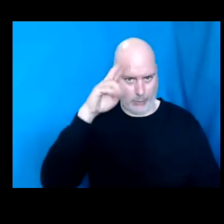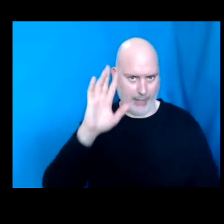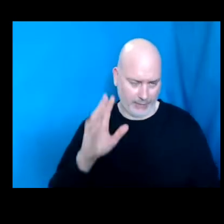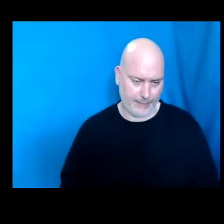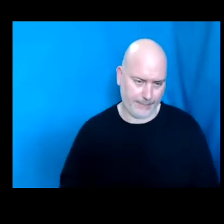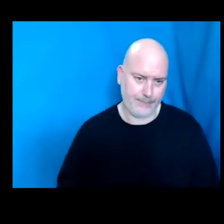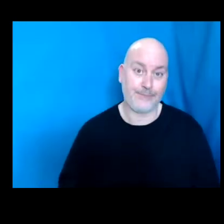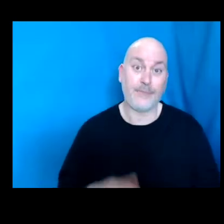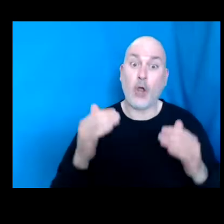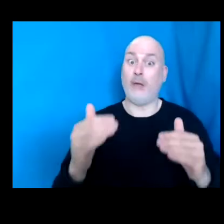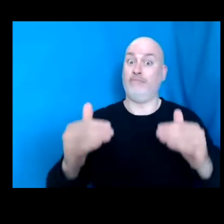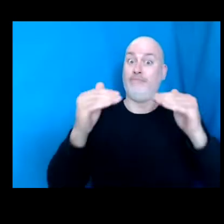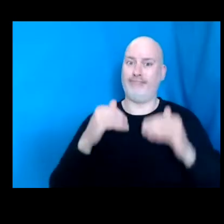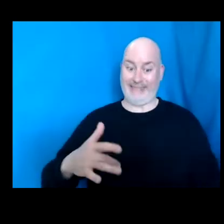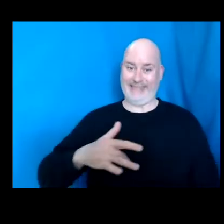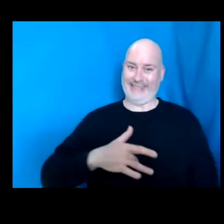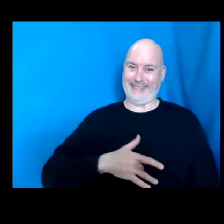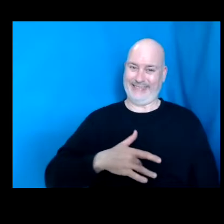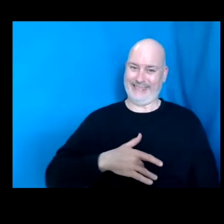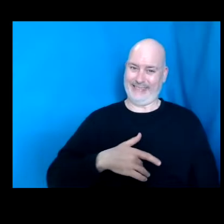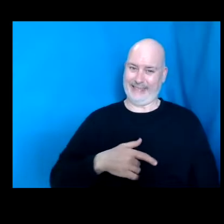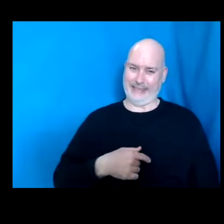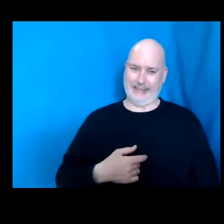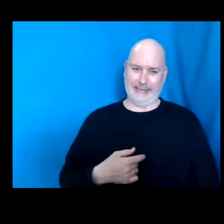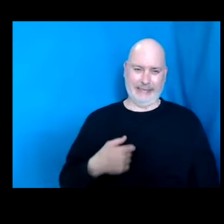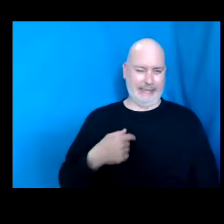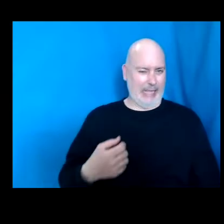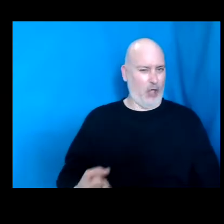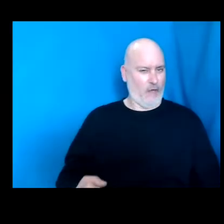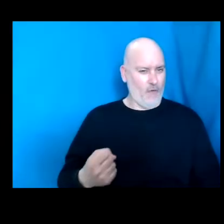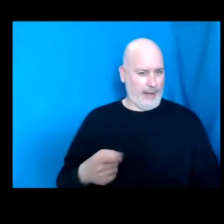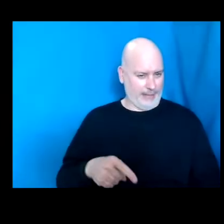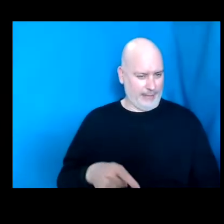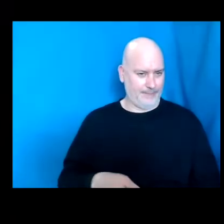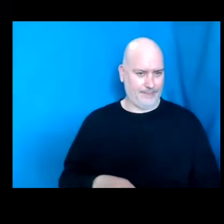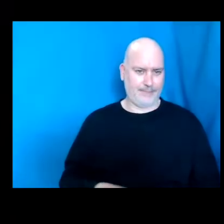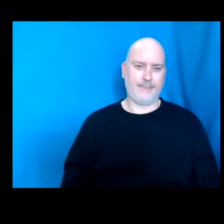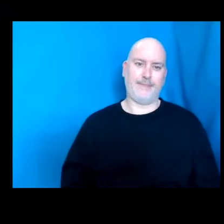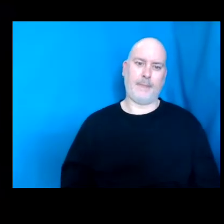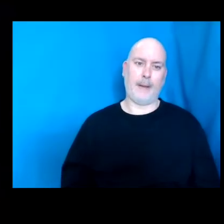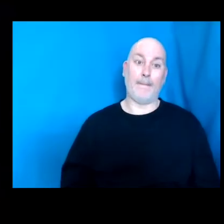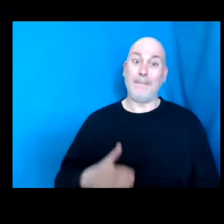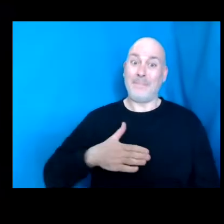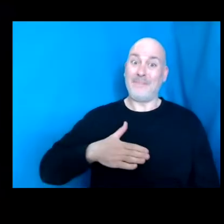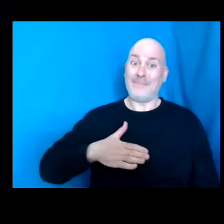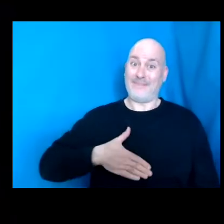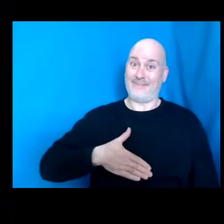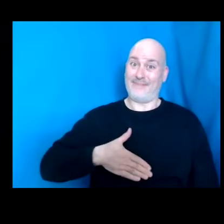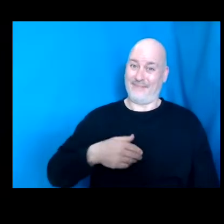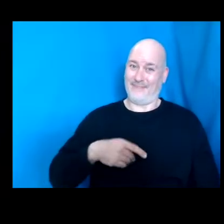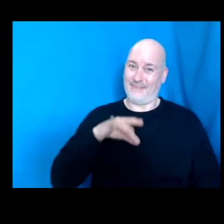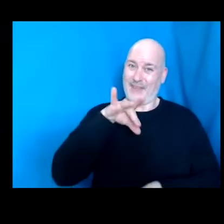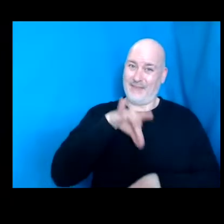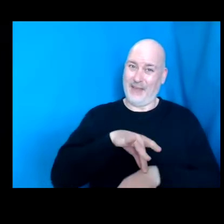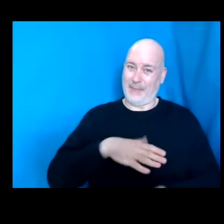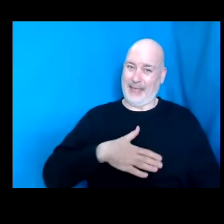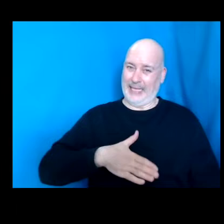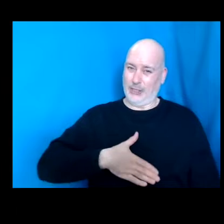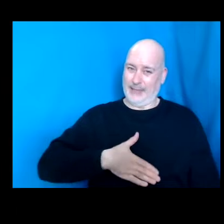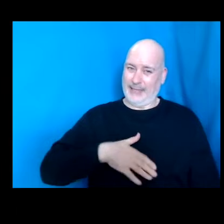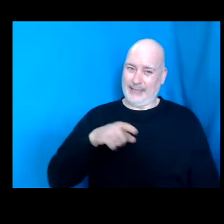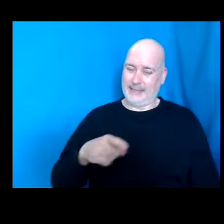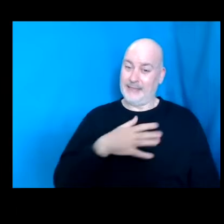Pasamos a hablar de la gastroenteritis aguda. Respecto a esta entidad, decimos que es cuando hay